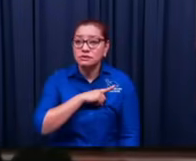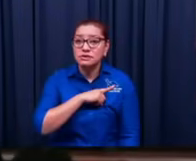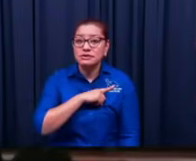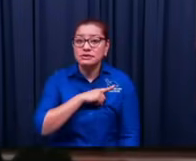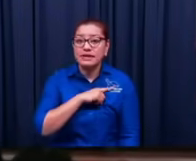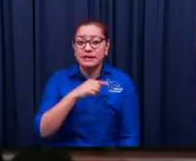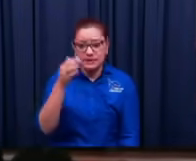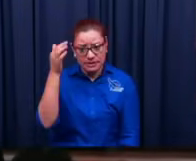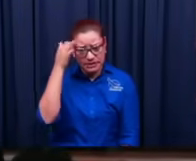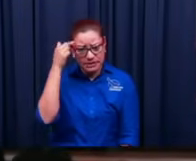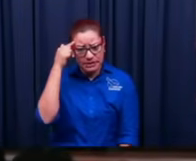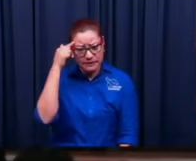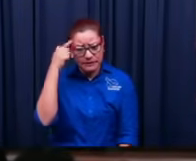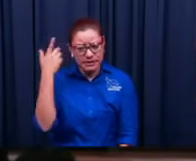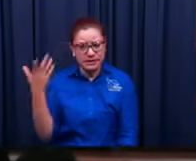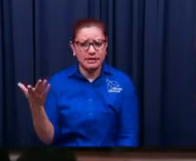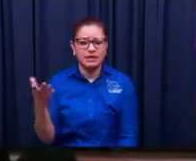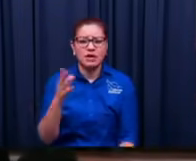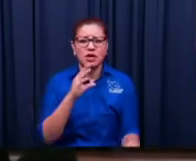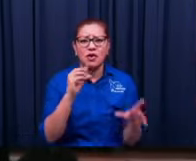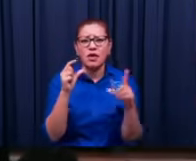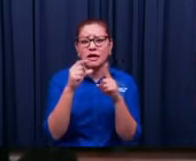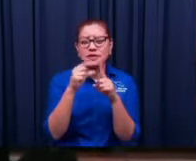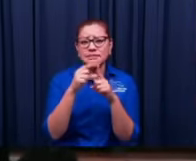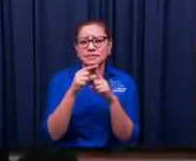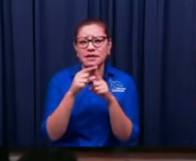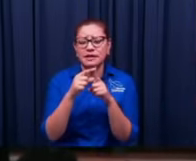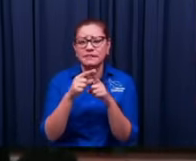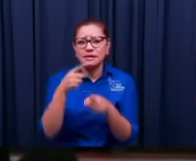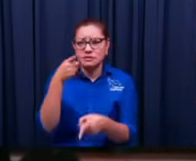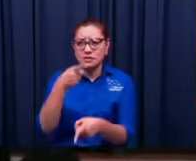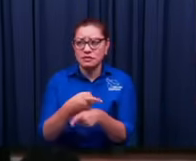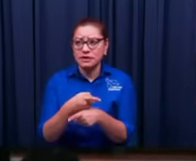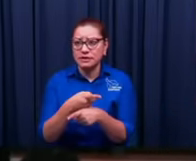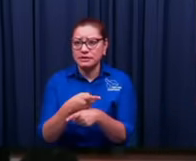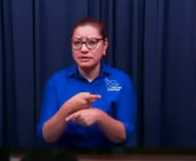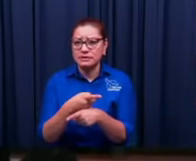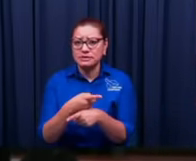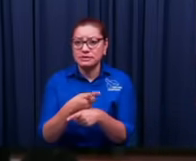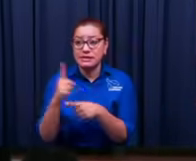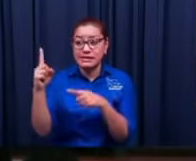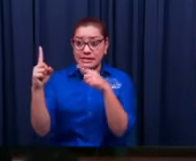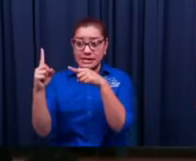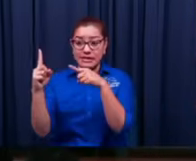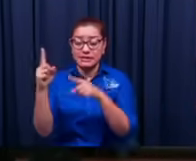consentir con los términos que tienen que hablar. Soy cristiano.